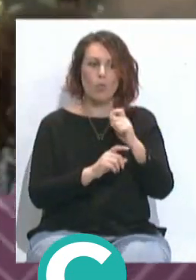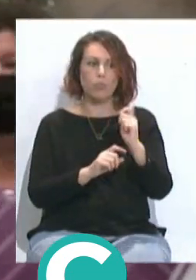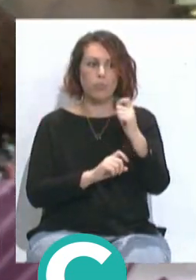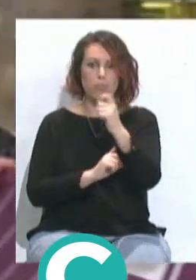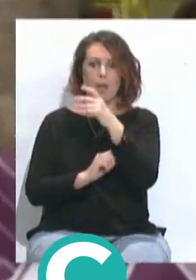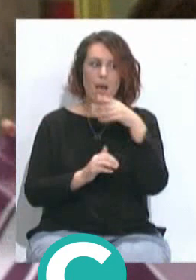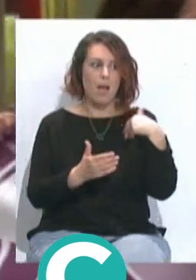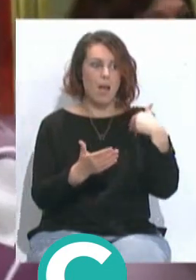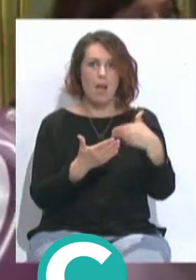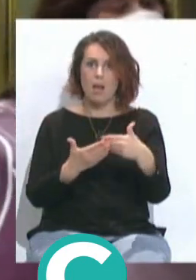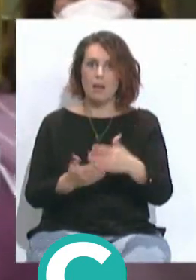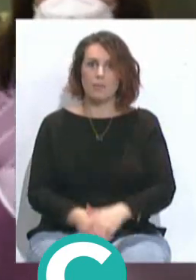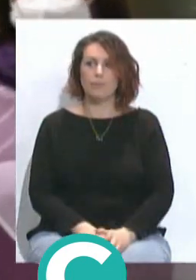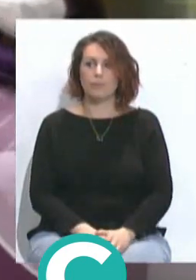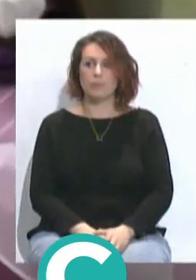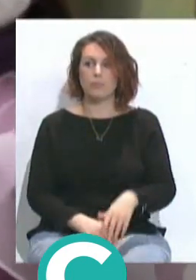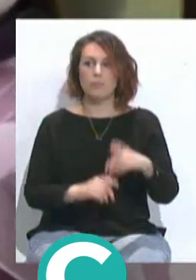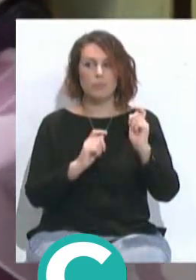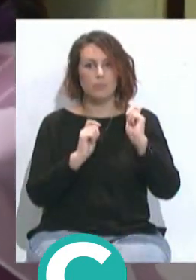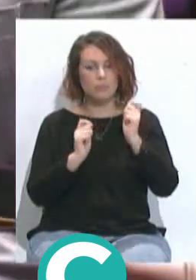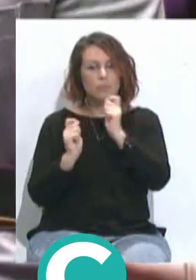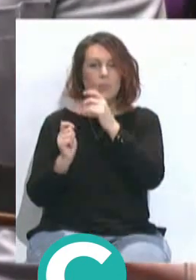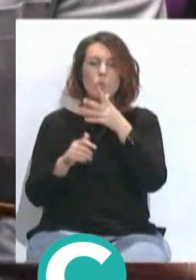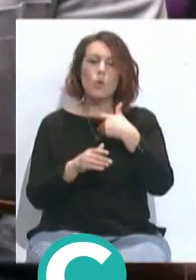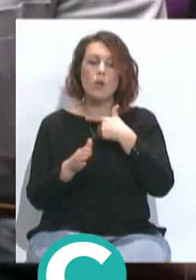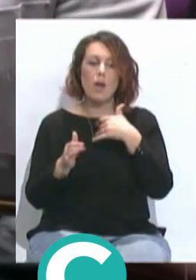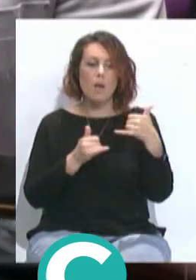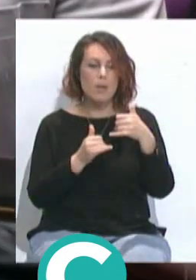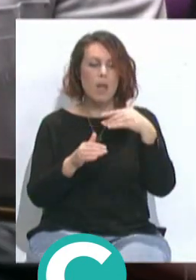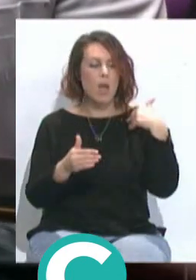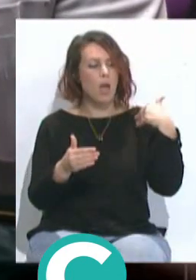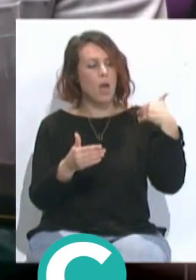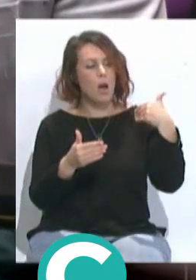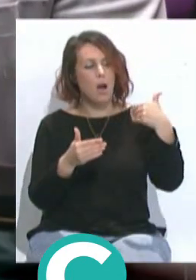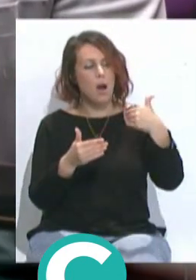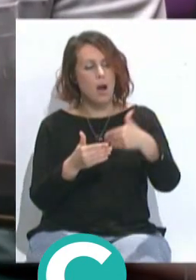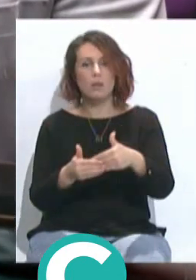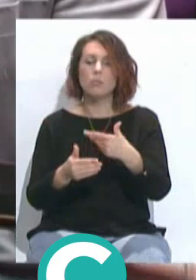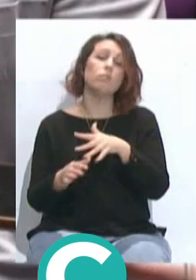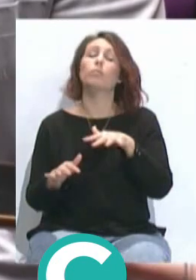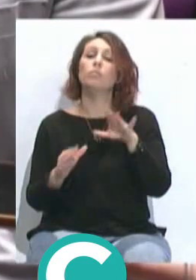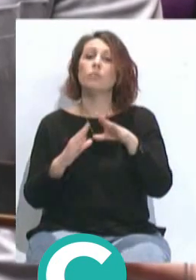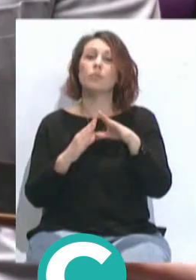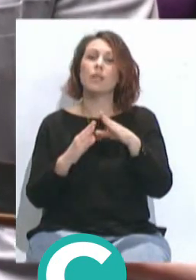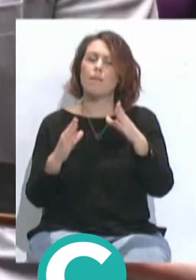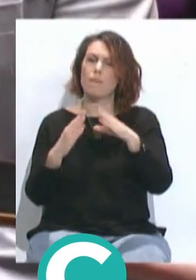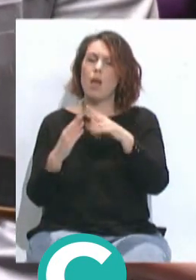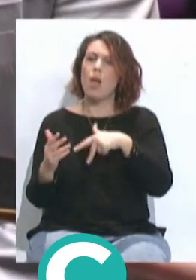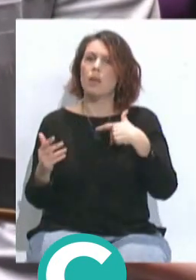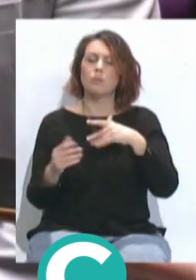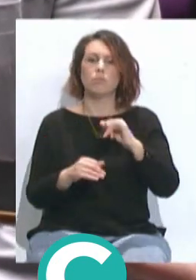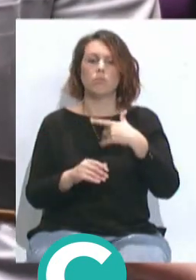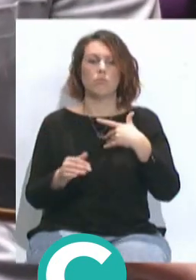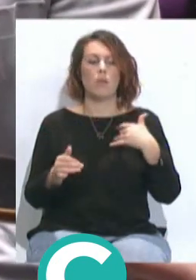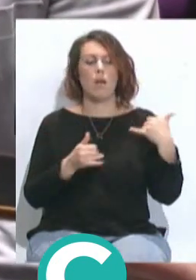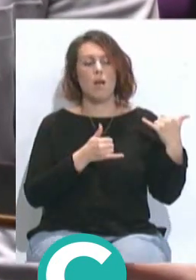conseguidos hasta el momento. Y darnos la enhorabuena porque llevamos un camino muy largo recorrido. El movimiento feminista, el feminismo lleva un